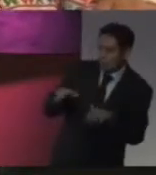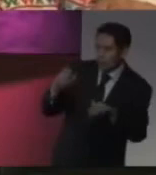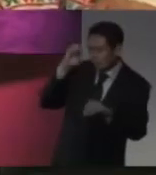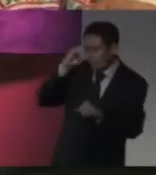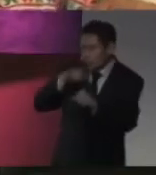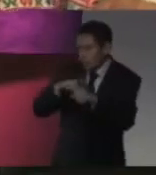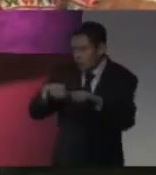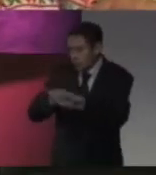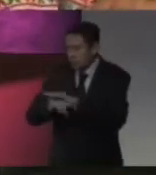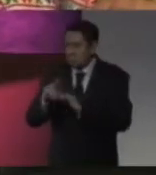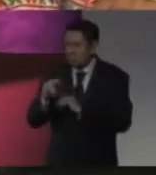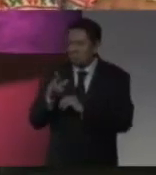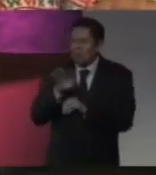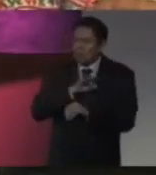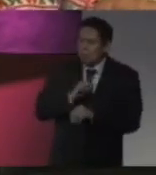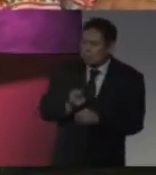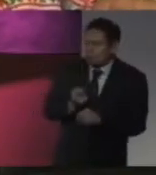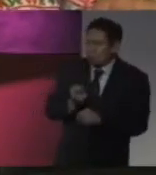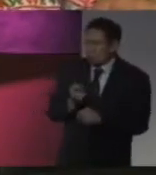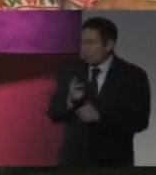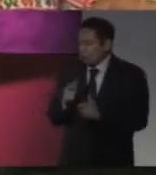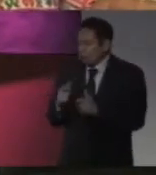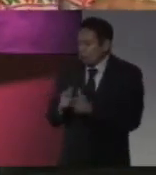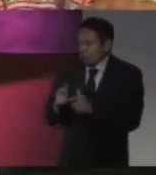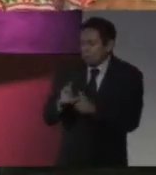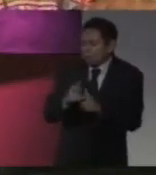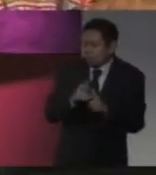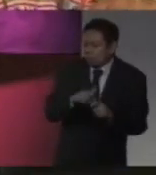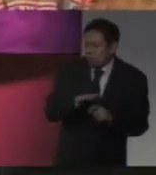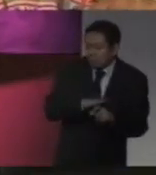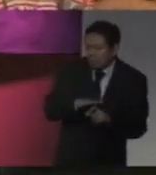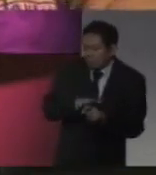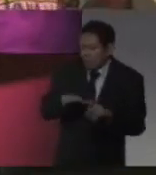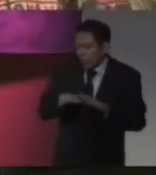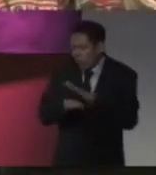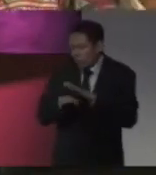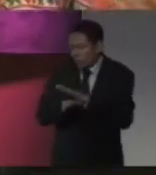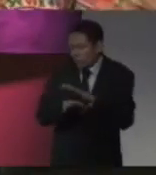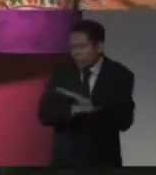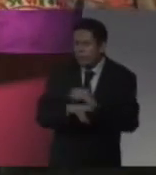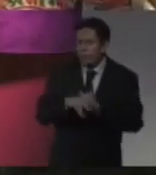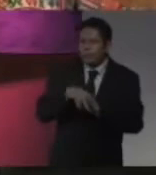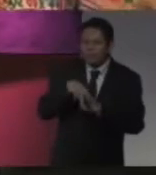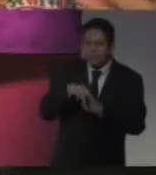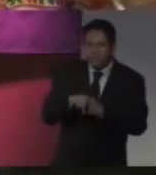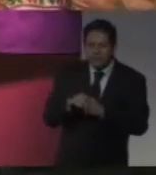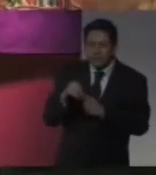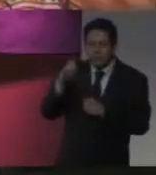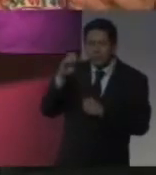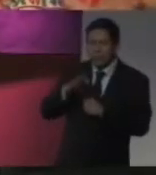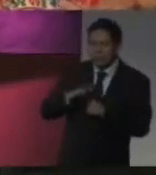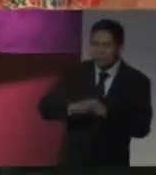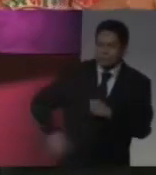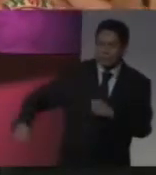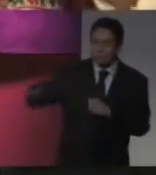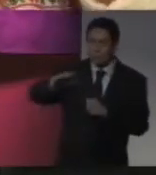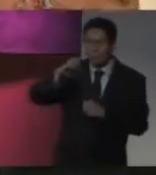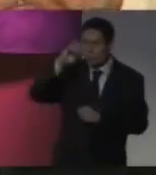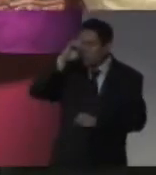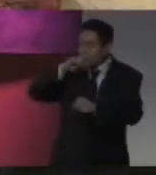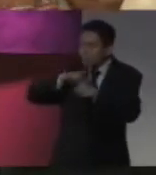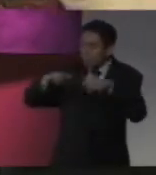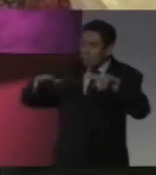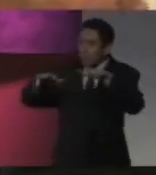en pequeños espacios, en pequeñas medidas. La transformación cultural la